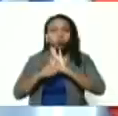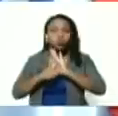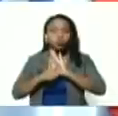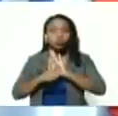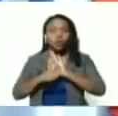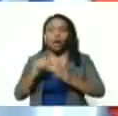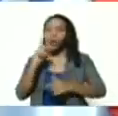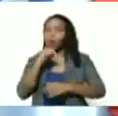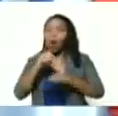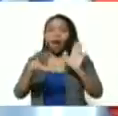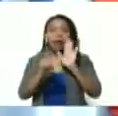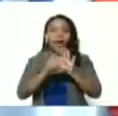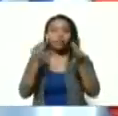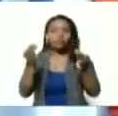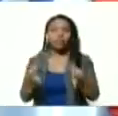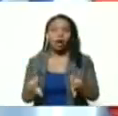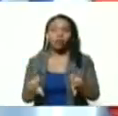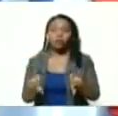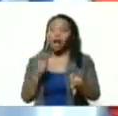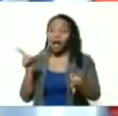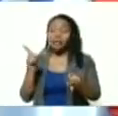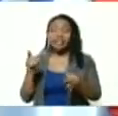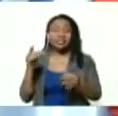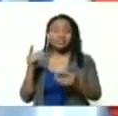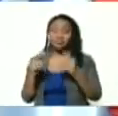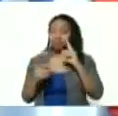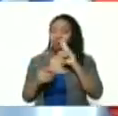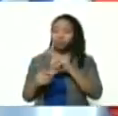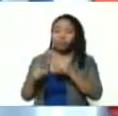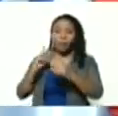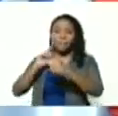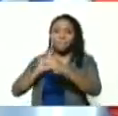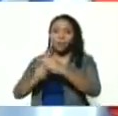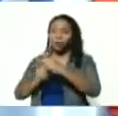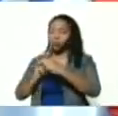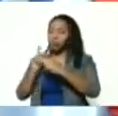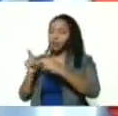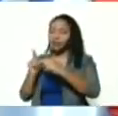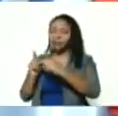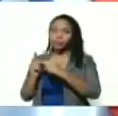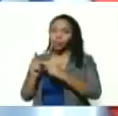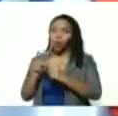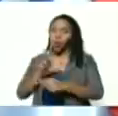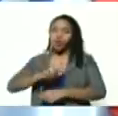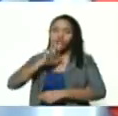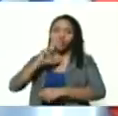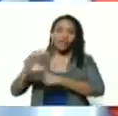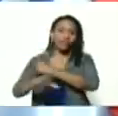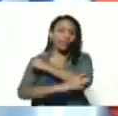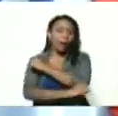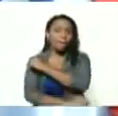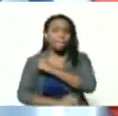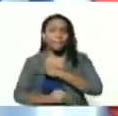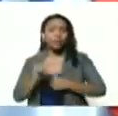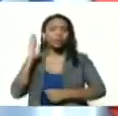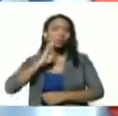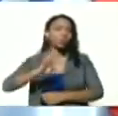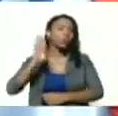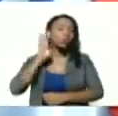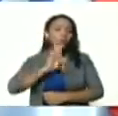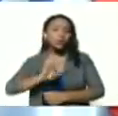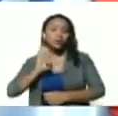ilegalmente. Una burda y totalmente despreciable trama